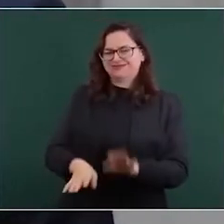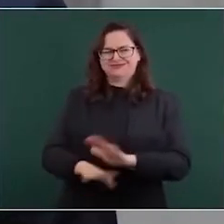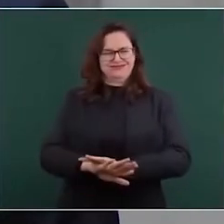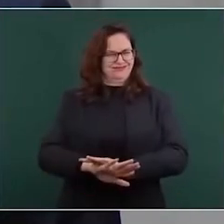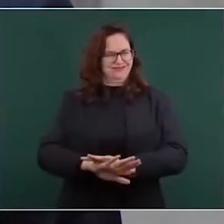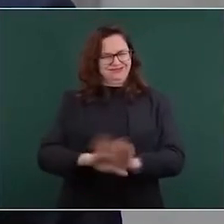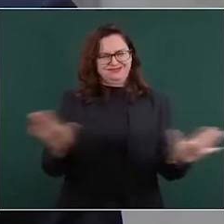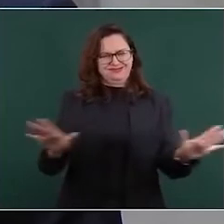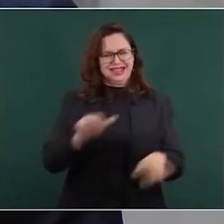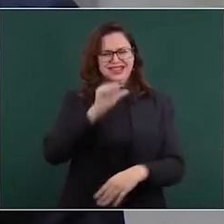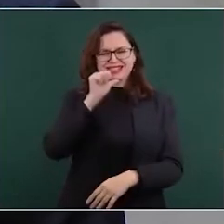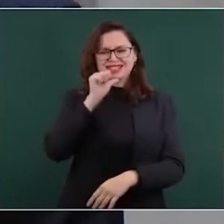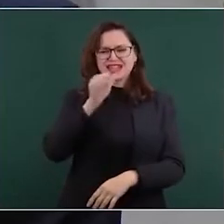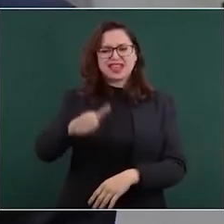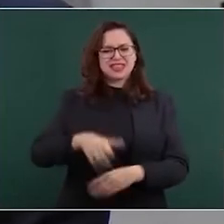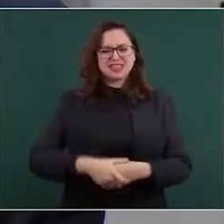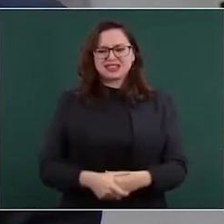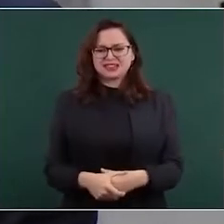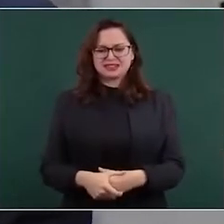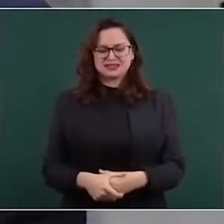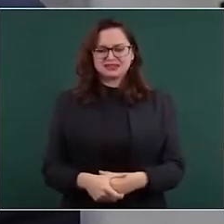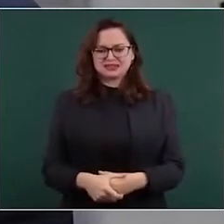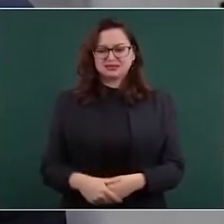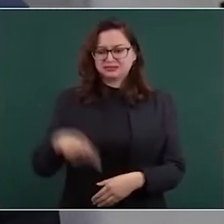Aquí no hubo ni habrá